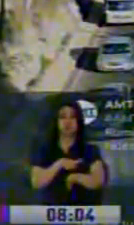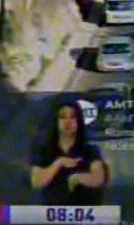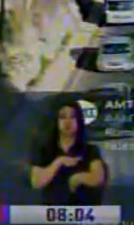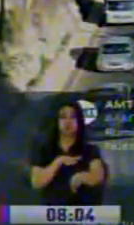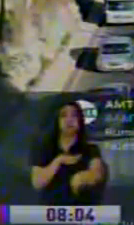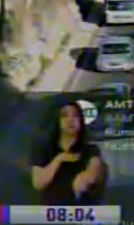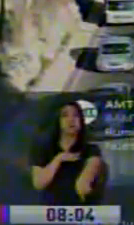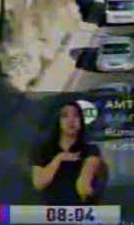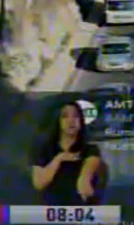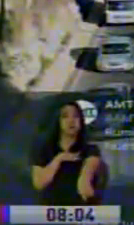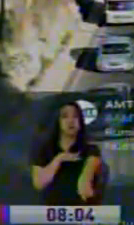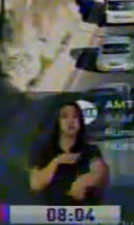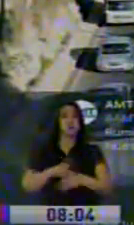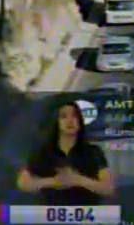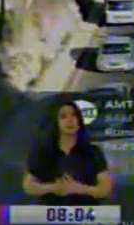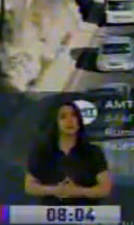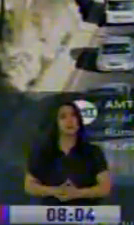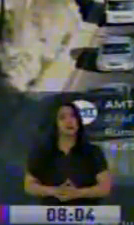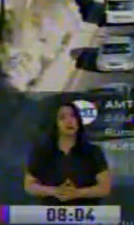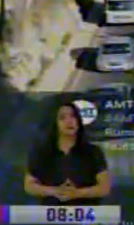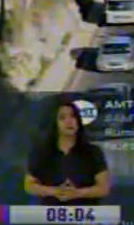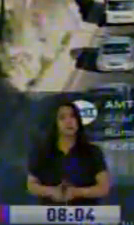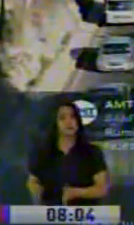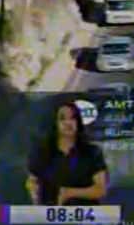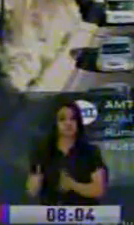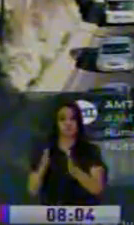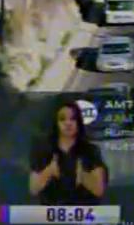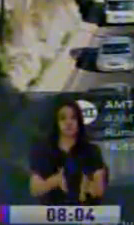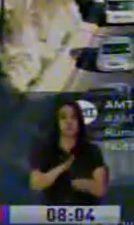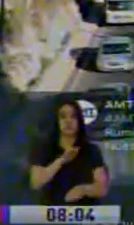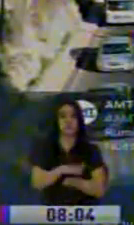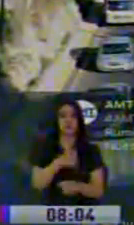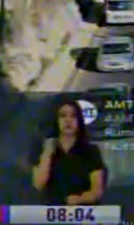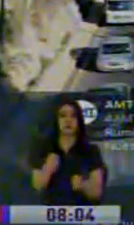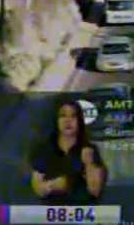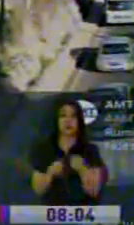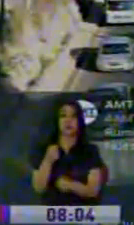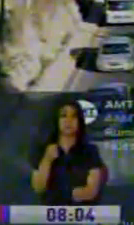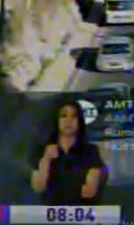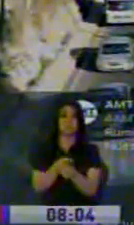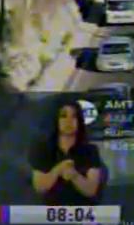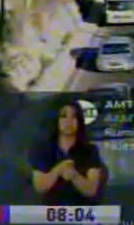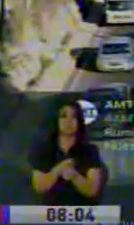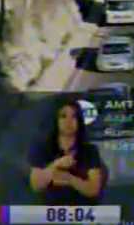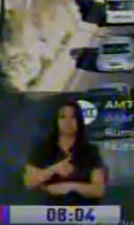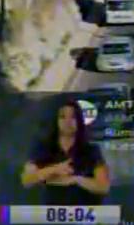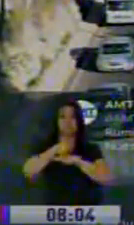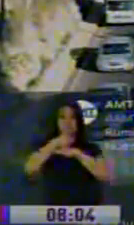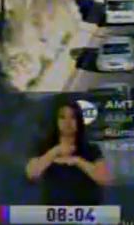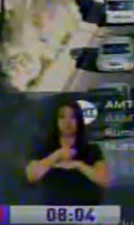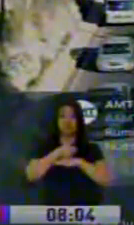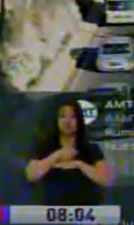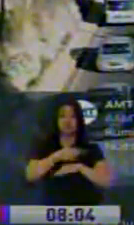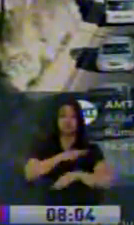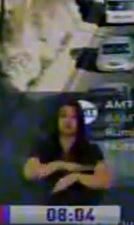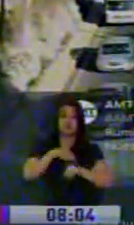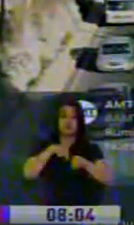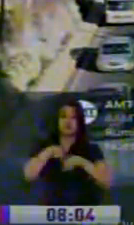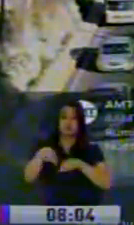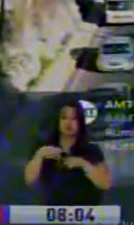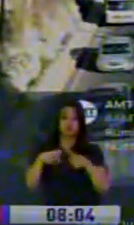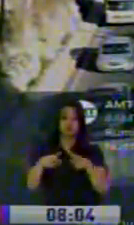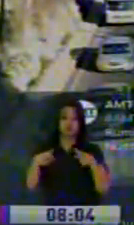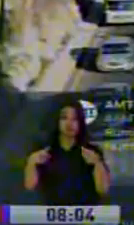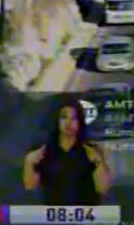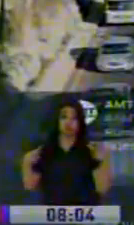sumamente complicado en ambos sentidos debido a un siniestro de tránsito, dice la AMT. Hay un tanquero que al parecer tuvo